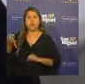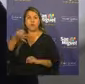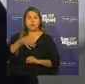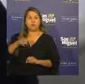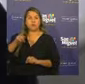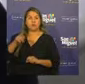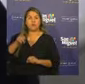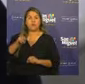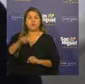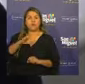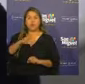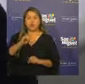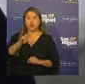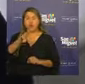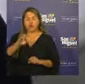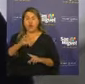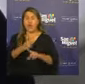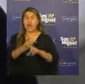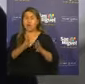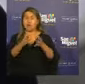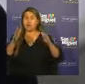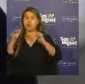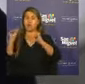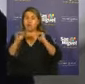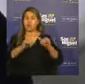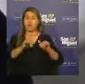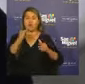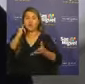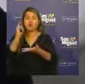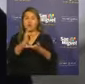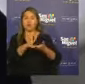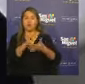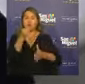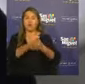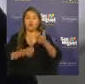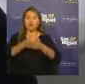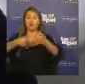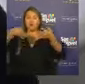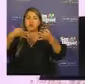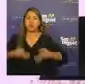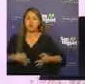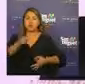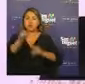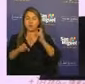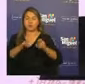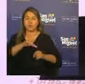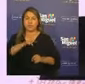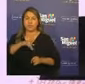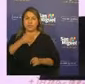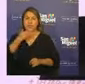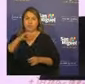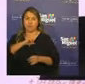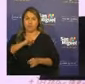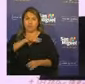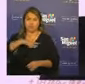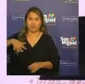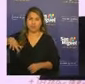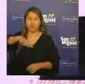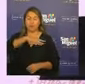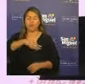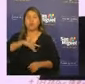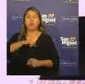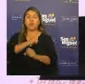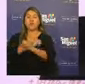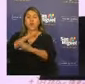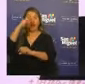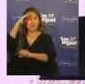completo en el apoyo a nuestras instituciones que están luchando por la seguridad de los chilenos y también de los santiaguinos. En el caso Carabineros de Chile,